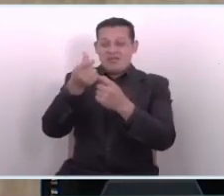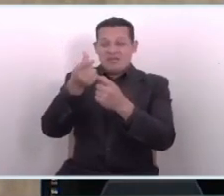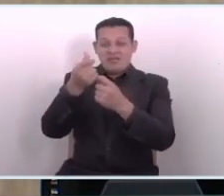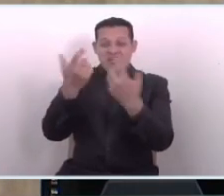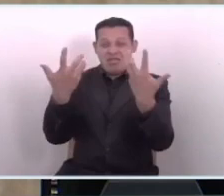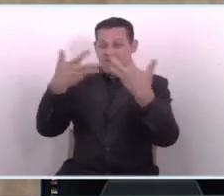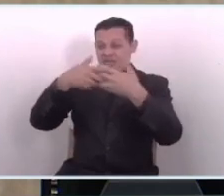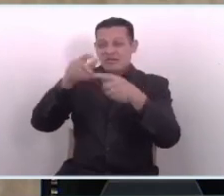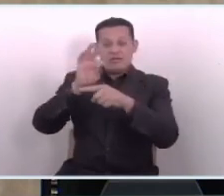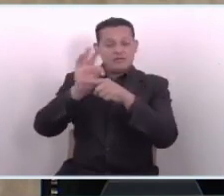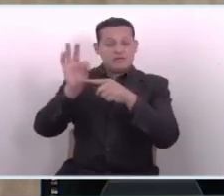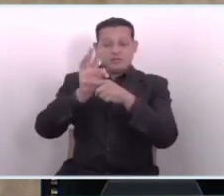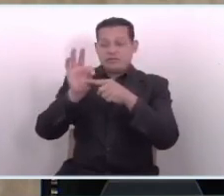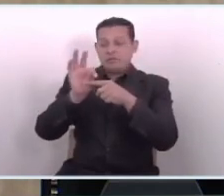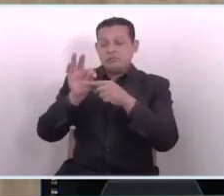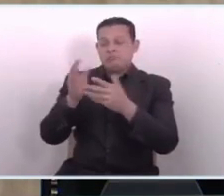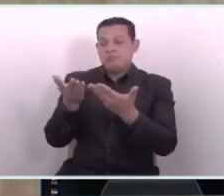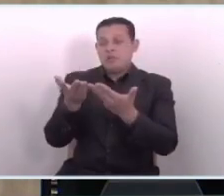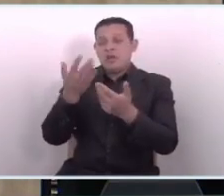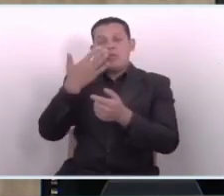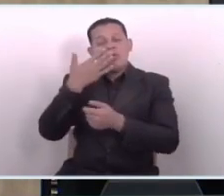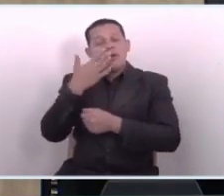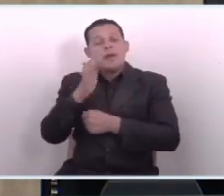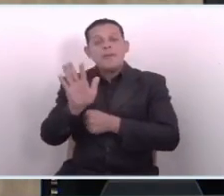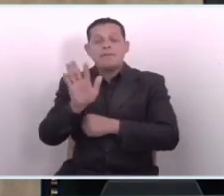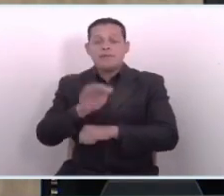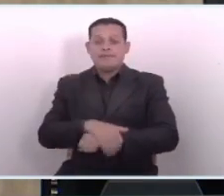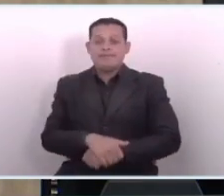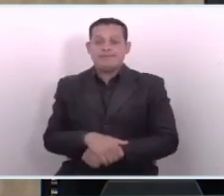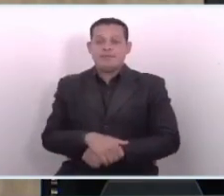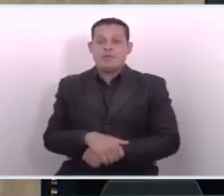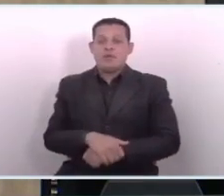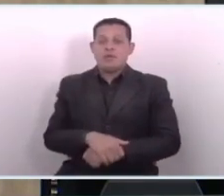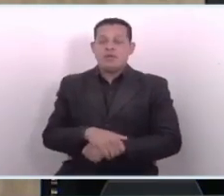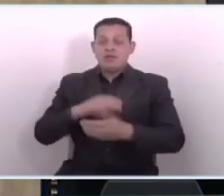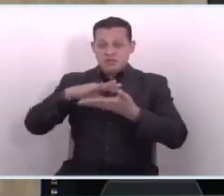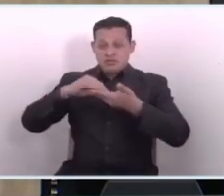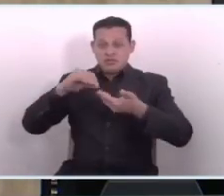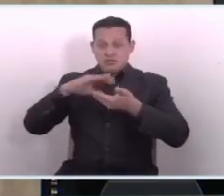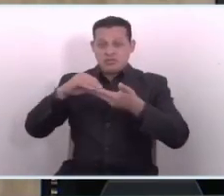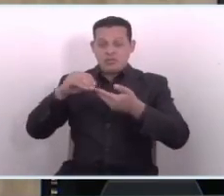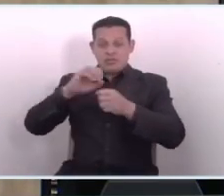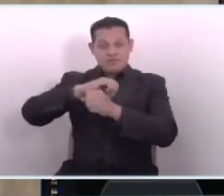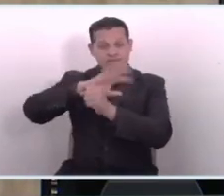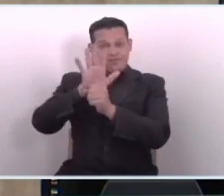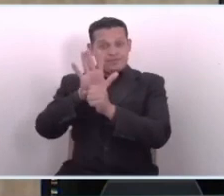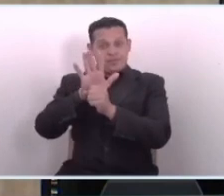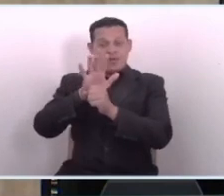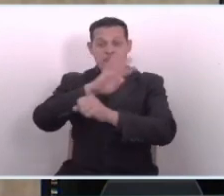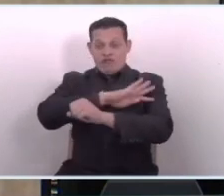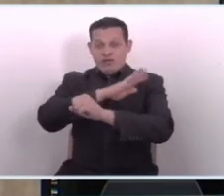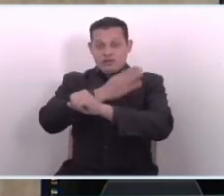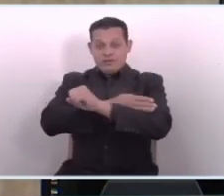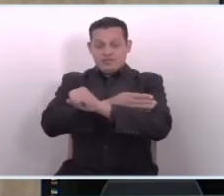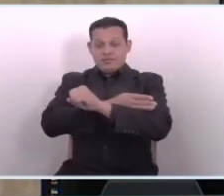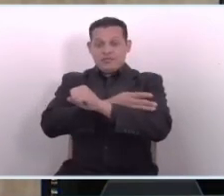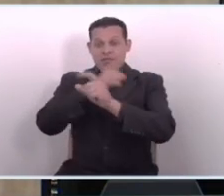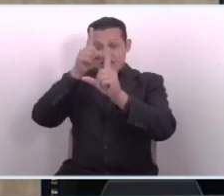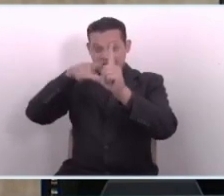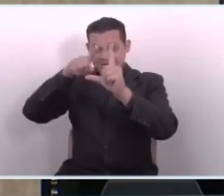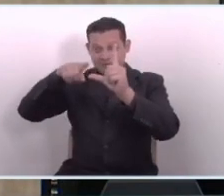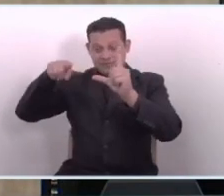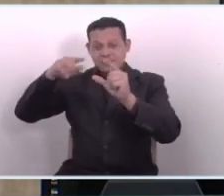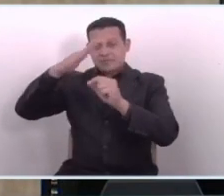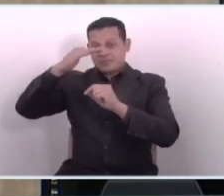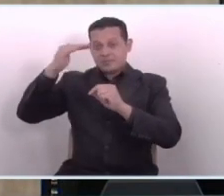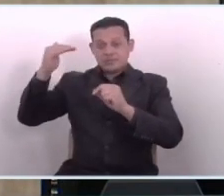con oportuna eficiencia. Por ejemplo, bueno, lo que comentábamos sobre la pandemia. Fortalecer la generación de las estadísticas